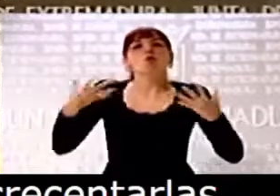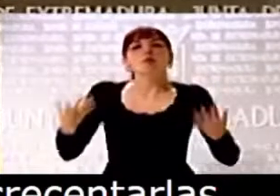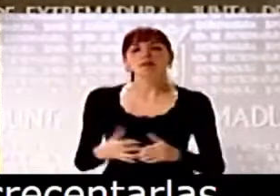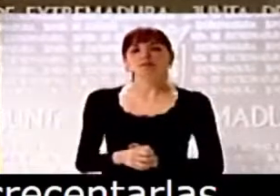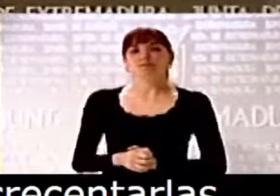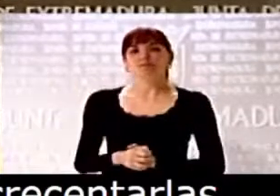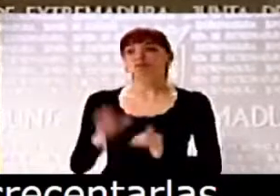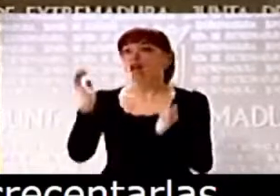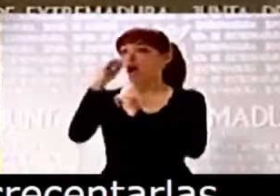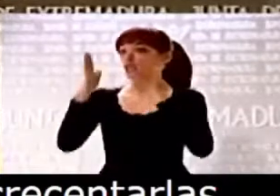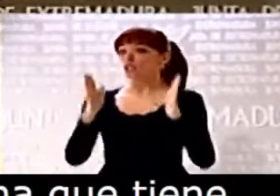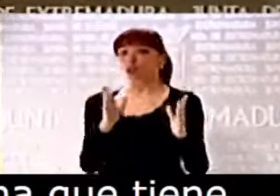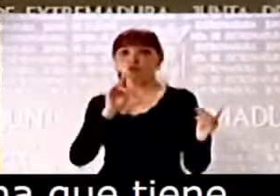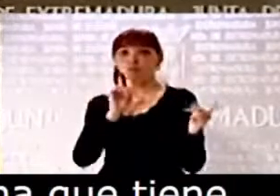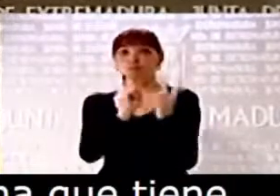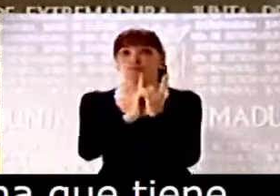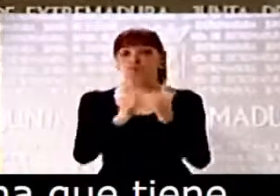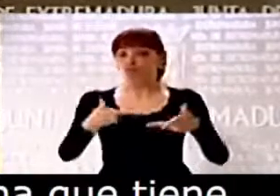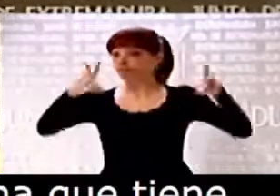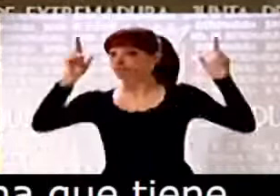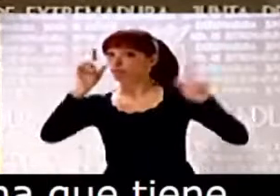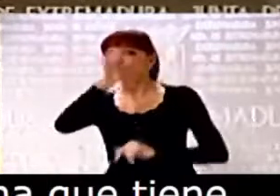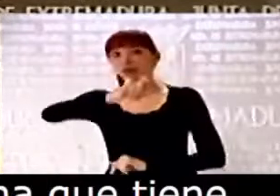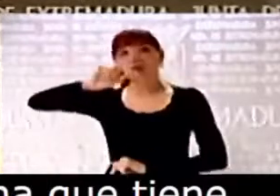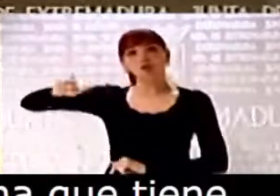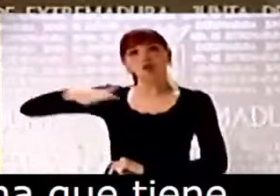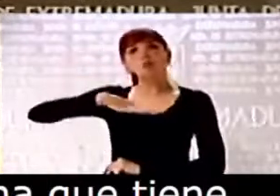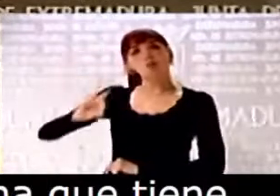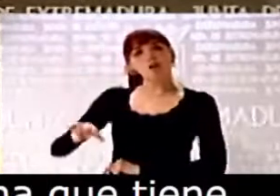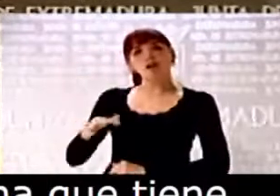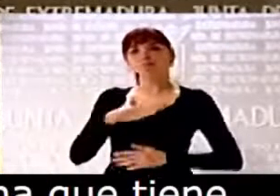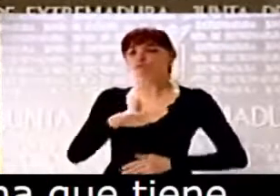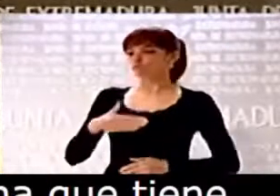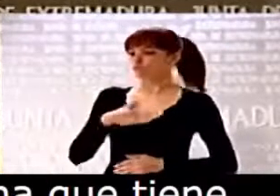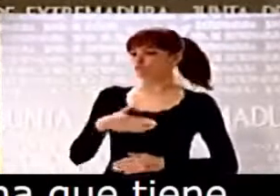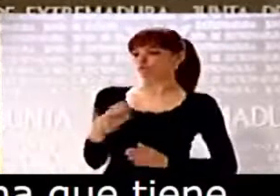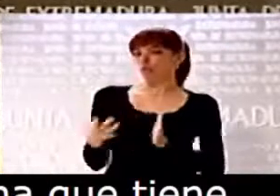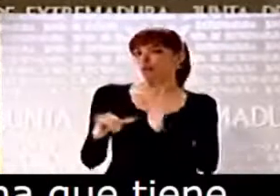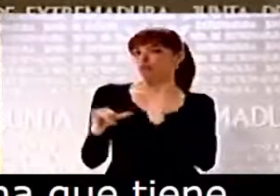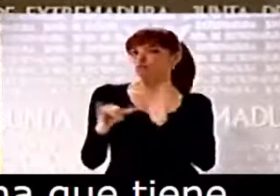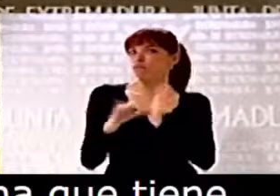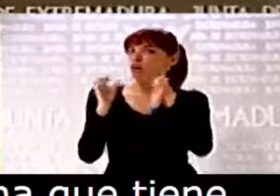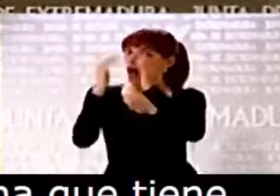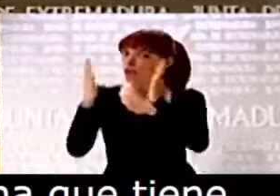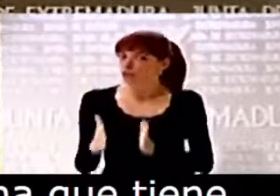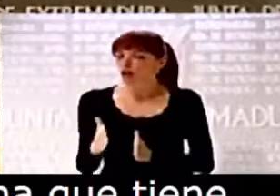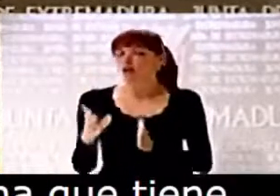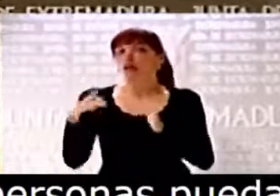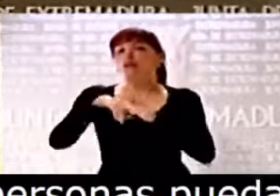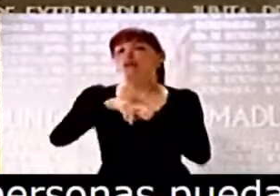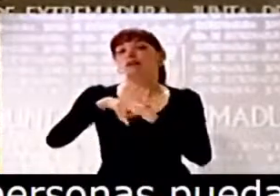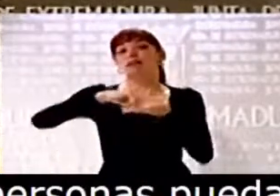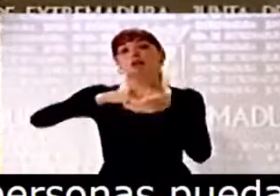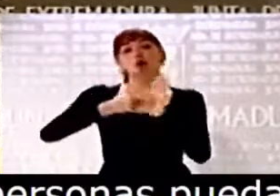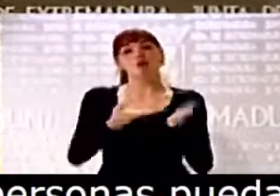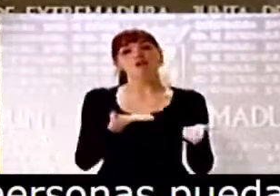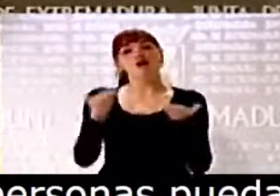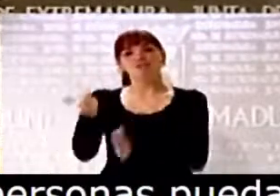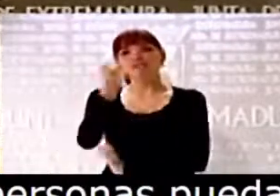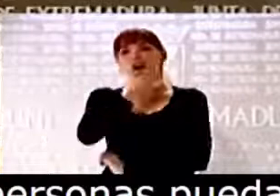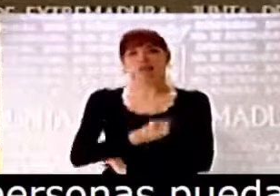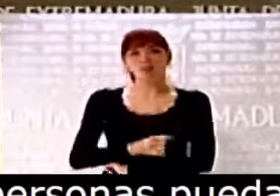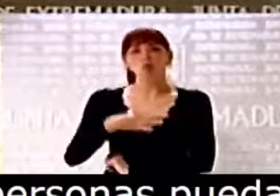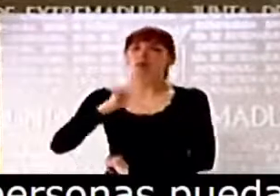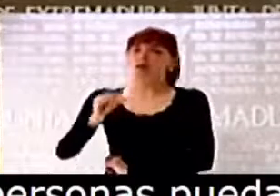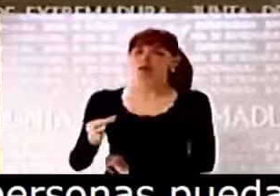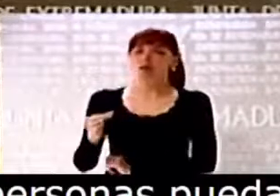y permitir que estas personas puedan permanecer en sus entornos cercanos, las herramientas tecnológicas nos facilitan que se pueda